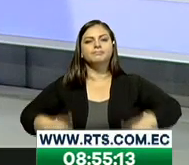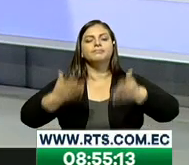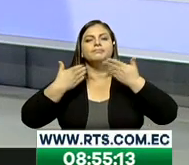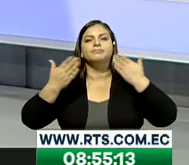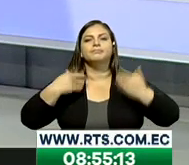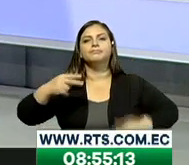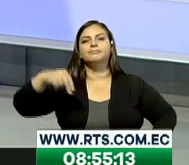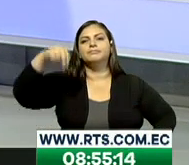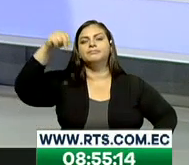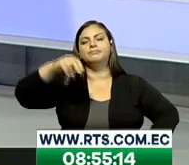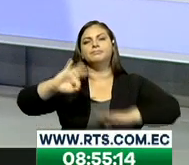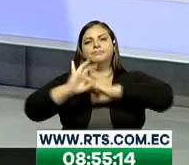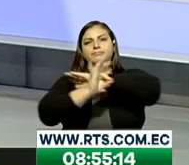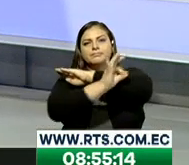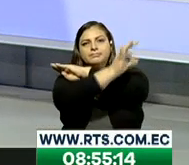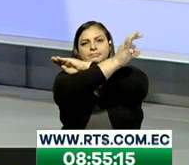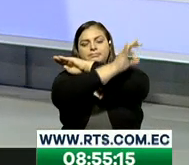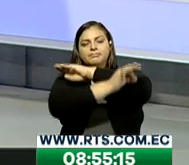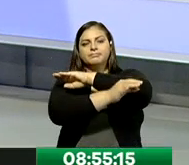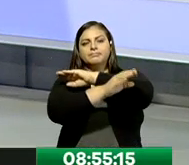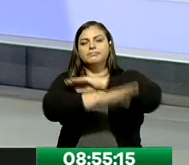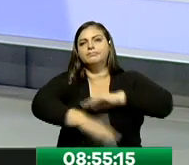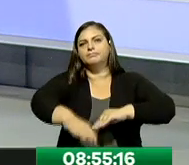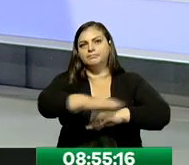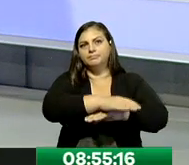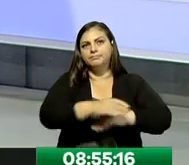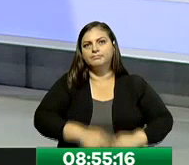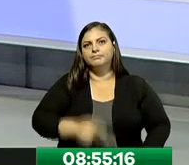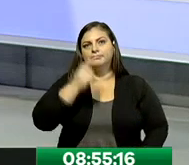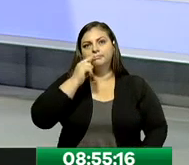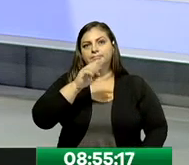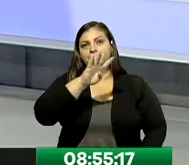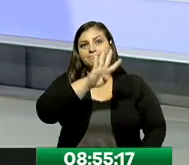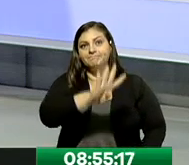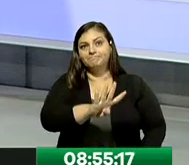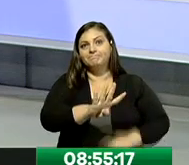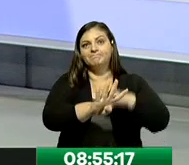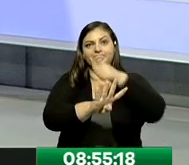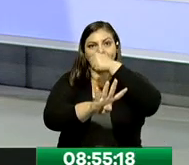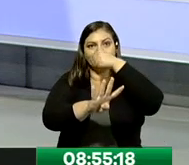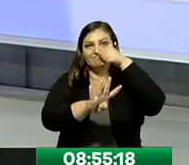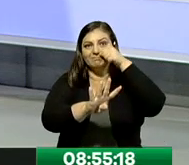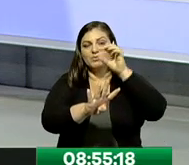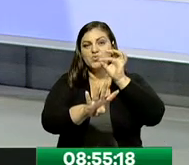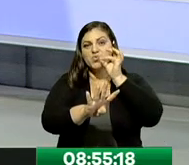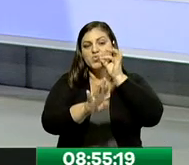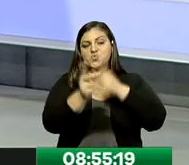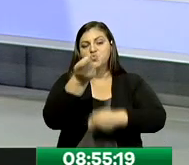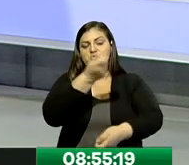noroeste de Guayaquil. Uno de los implicados tiene 60 años, se ha dedicado a esto.